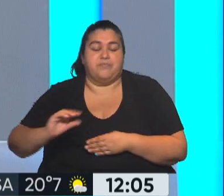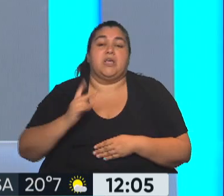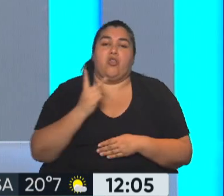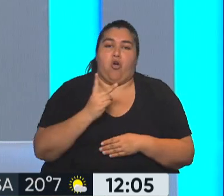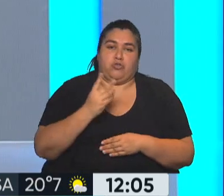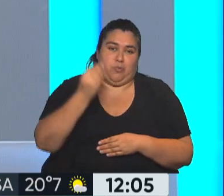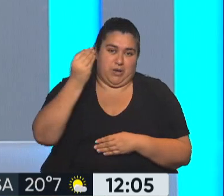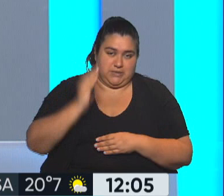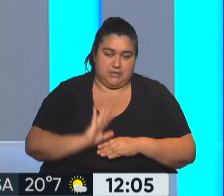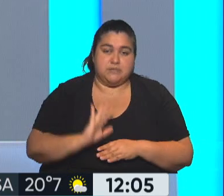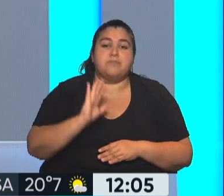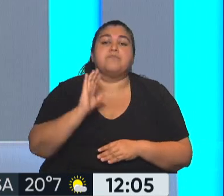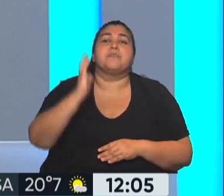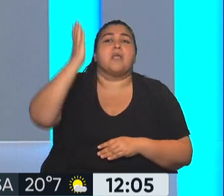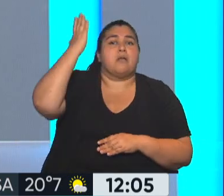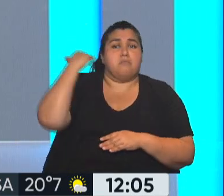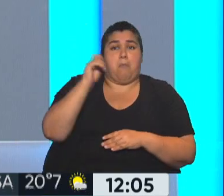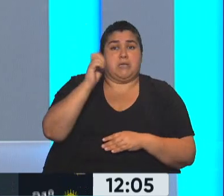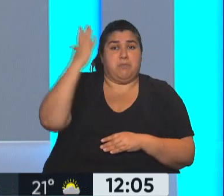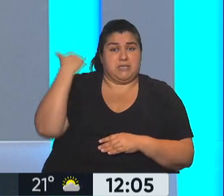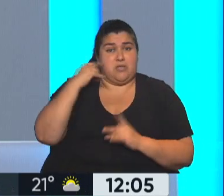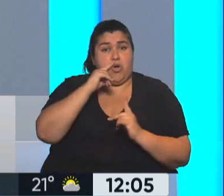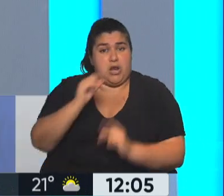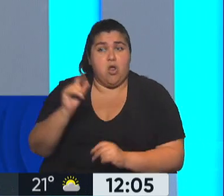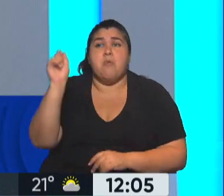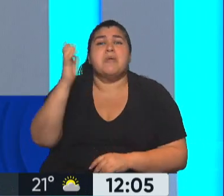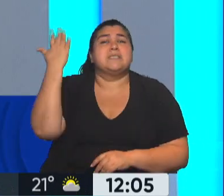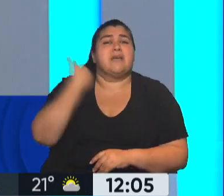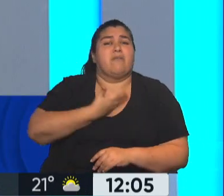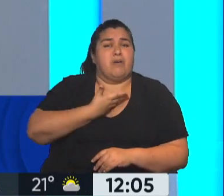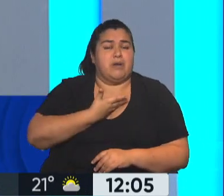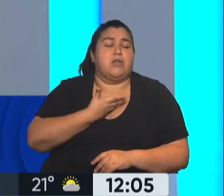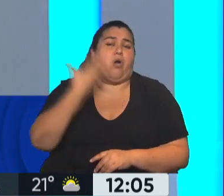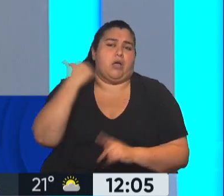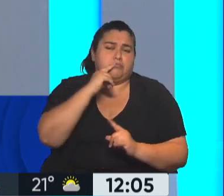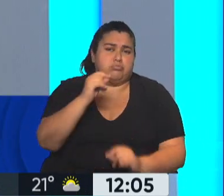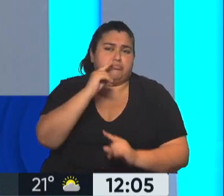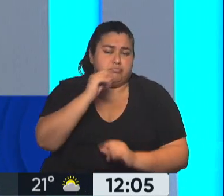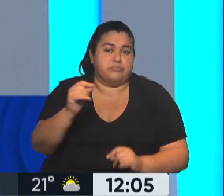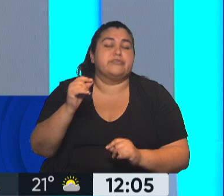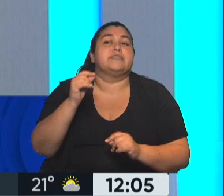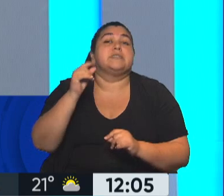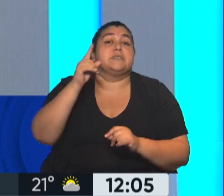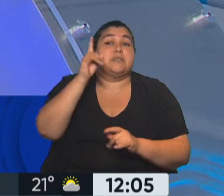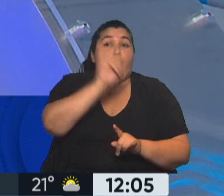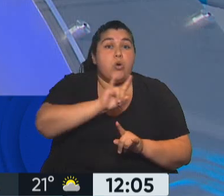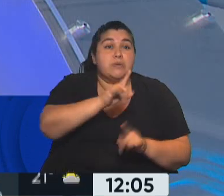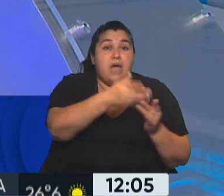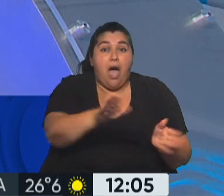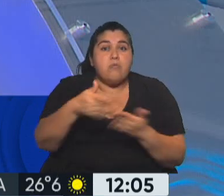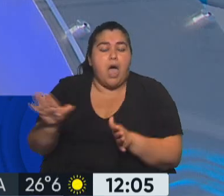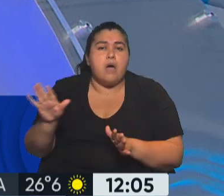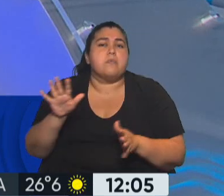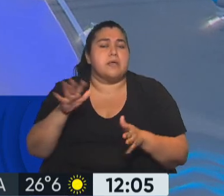venía desde el mes pasado, en realidad desde febrero cuando comenzaron a funcionar las casas de estudio.